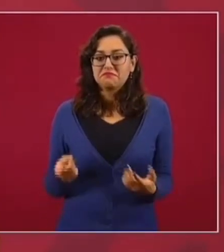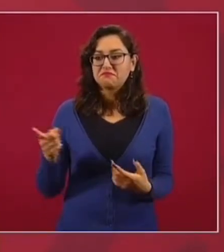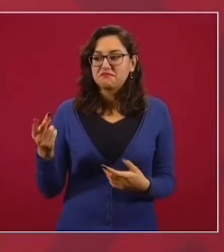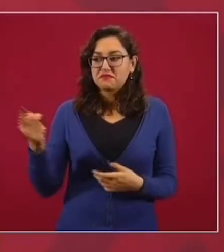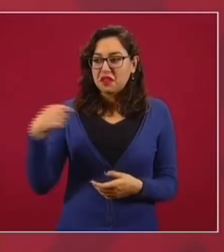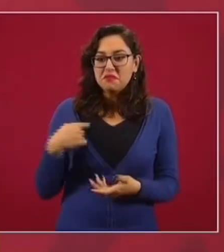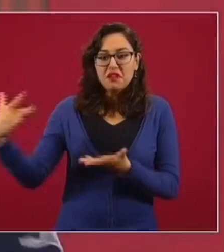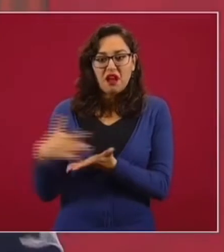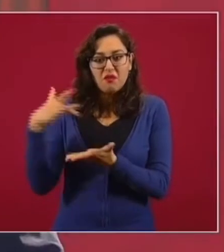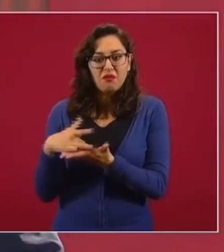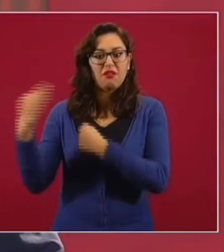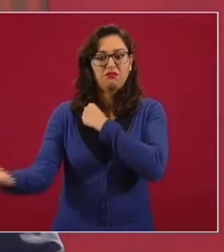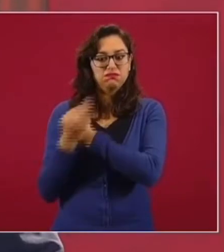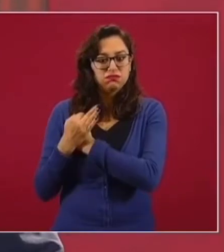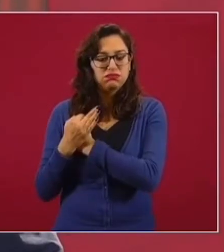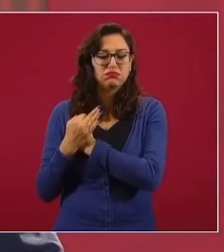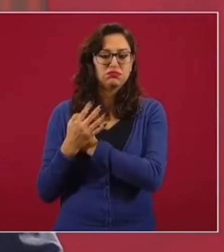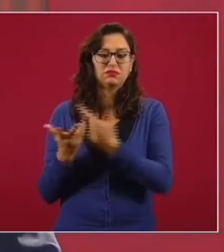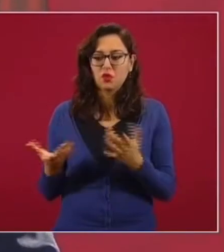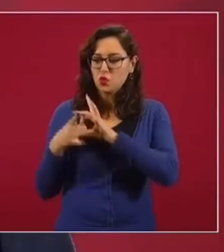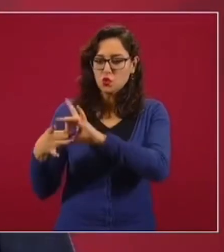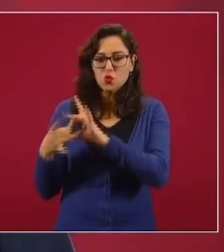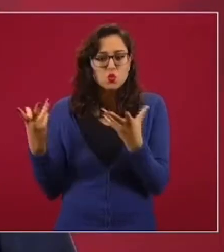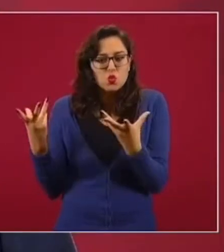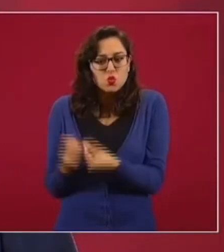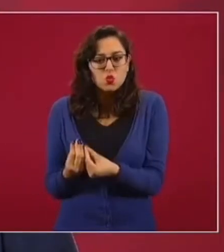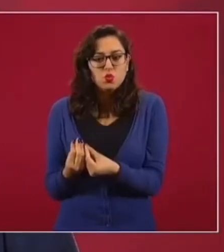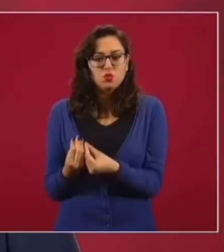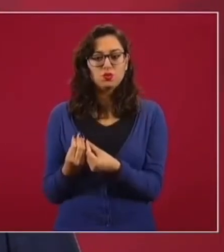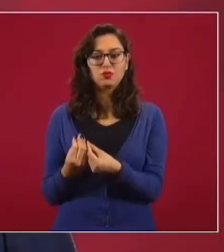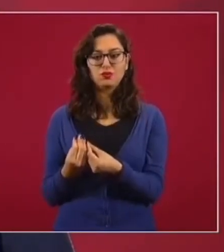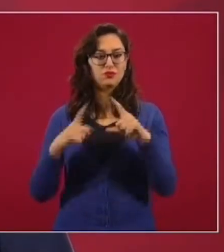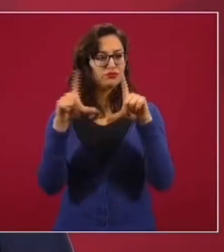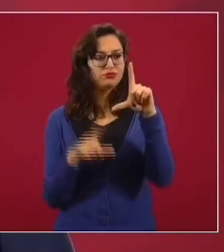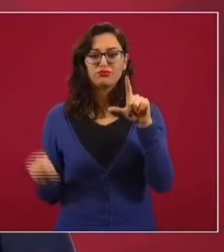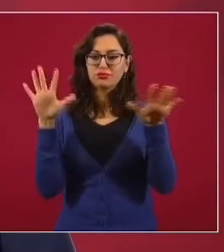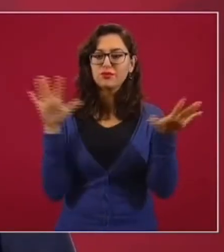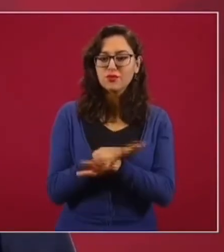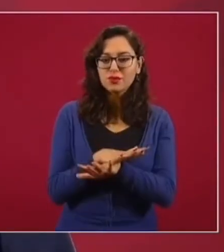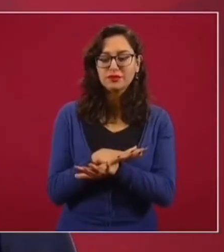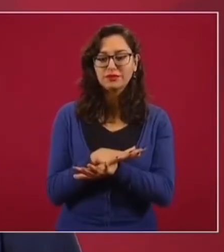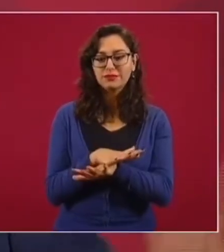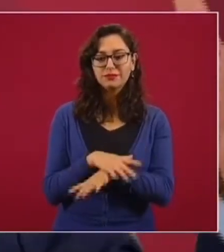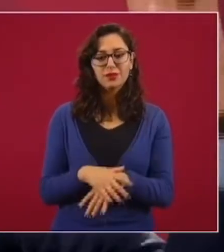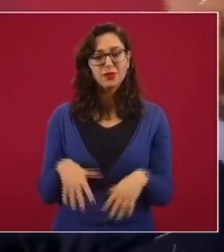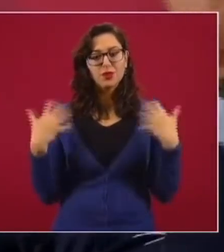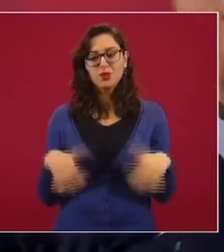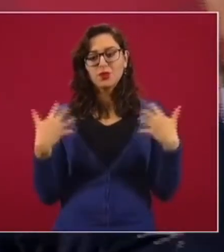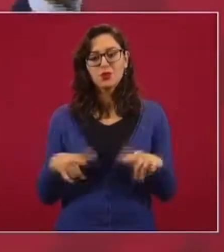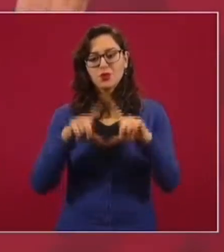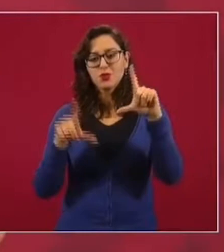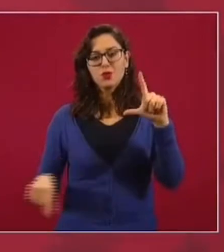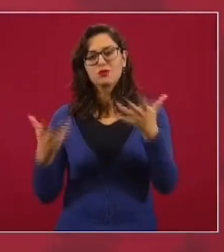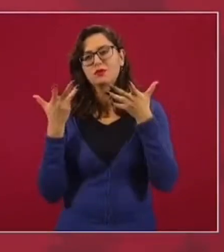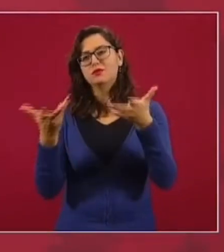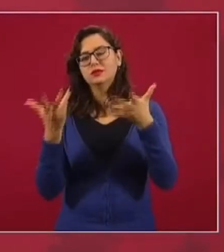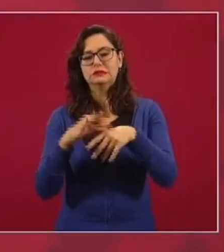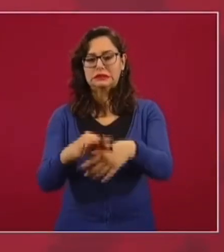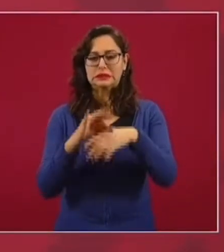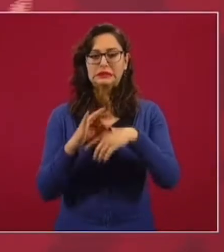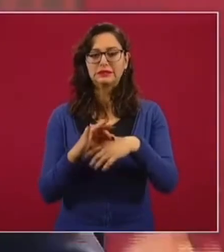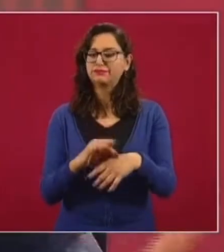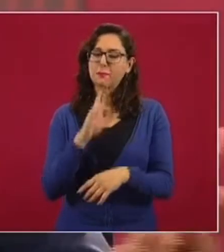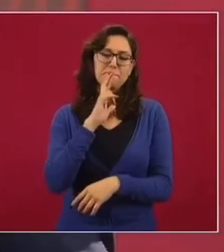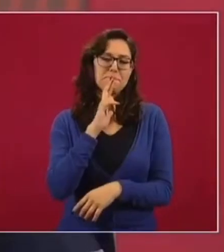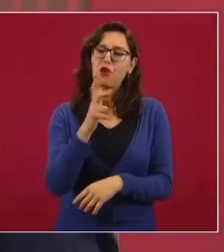apoyando, me están respaldando, estamos juntos llevando a cabo una transformación. Es un ideal que estamos convirtiendo en realidad.